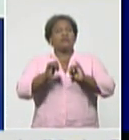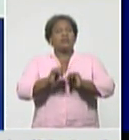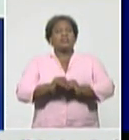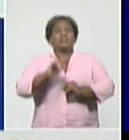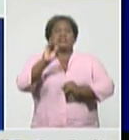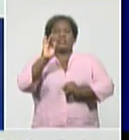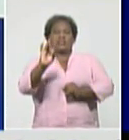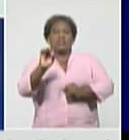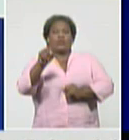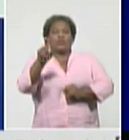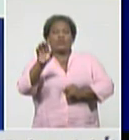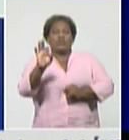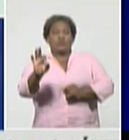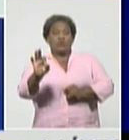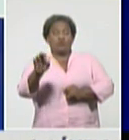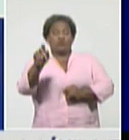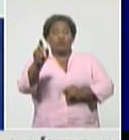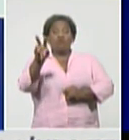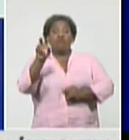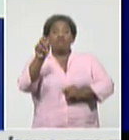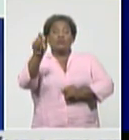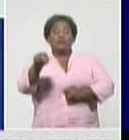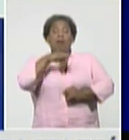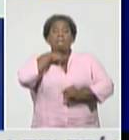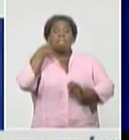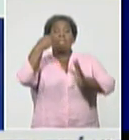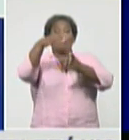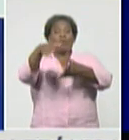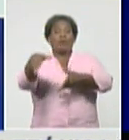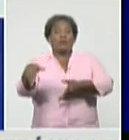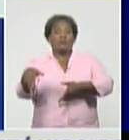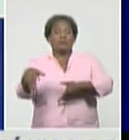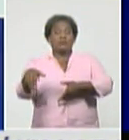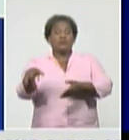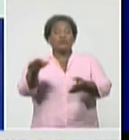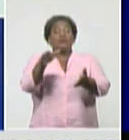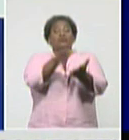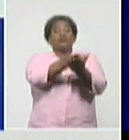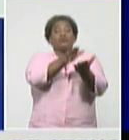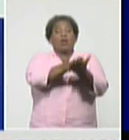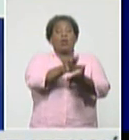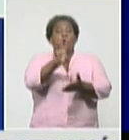718 nuevos decesos registrados en México, para un total de